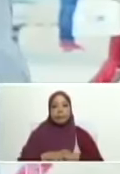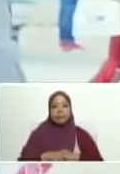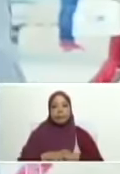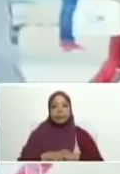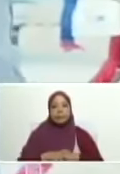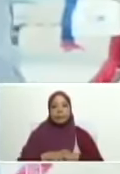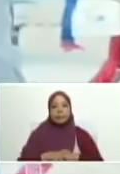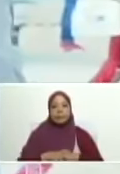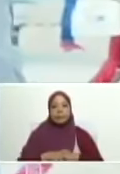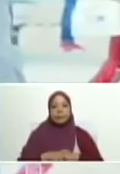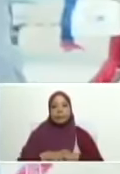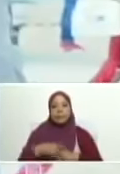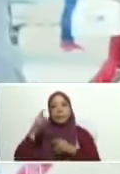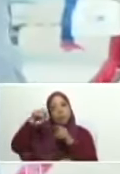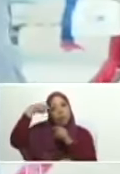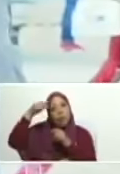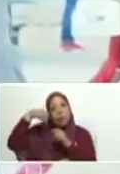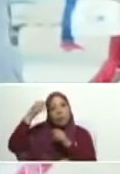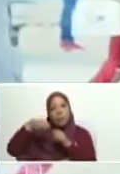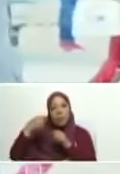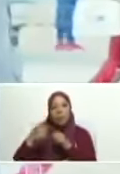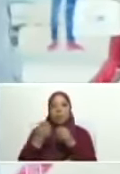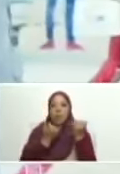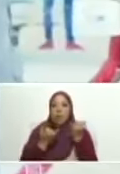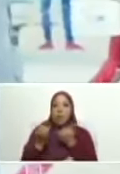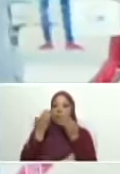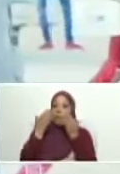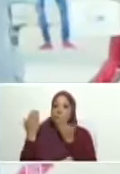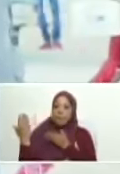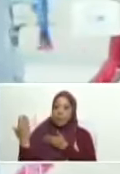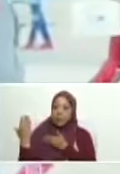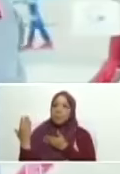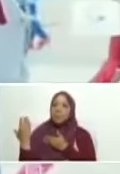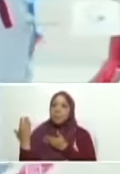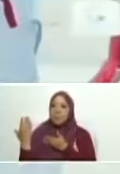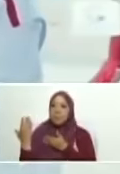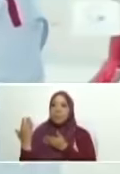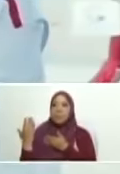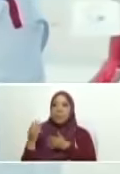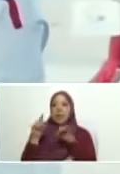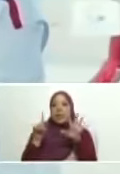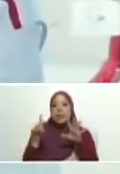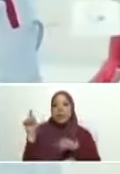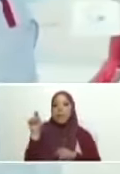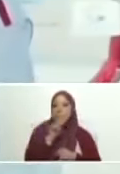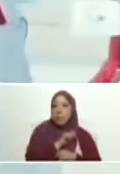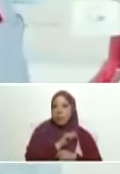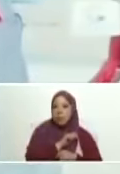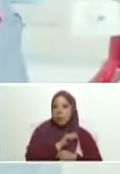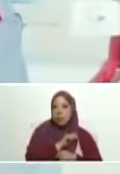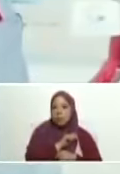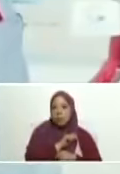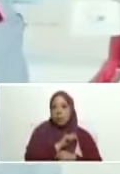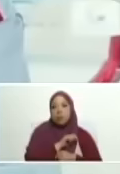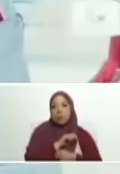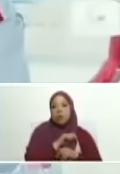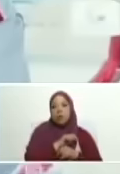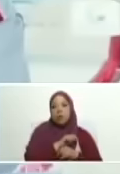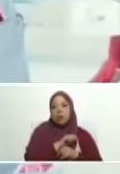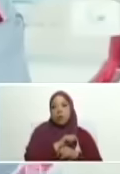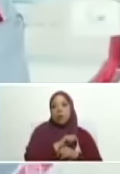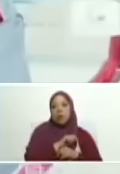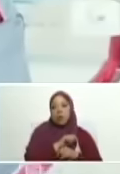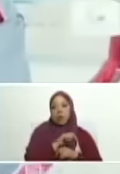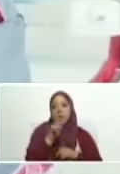Ahí tenemos el video, precisamente. En 6 meses, Terán,